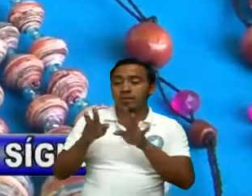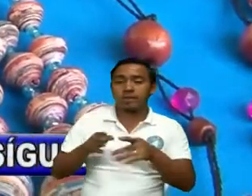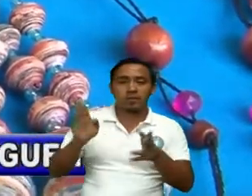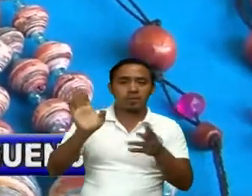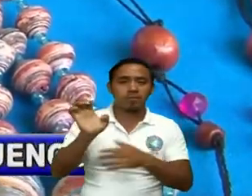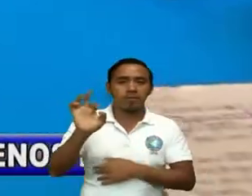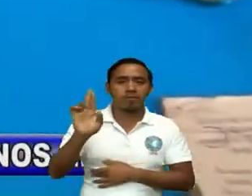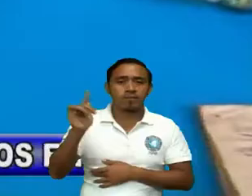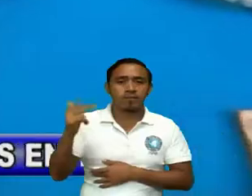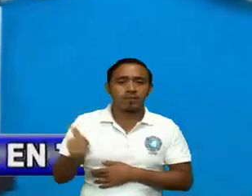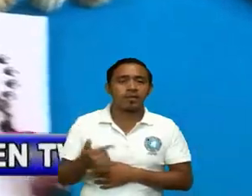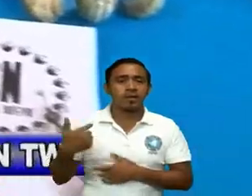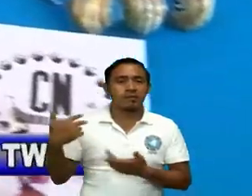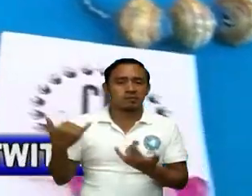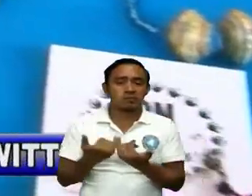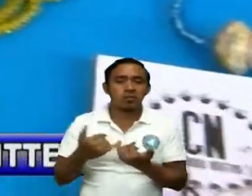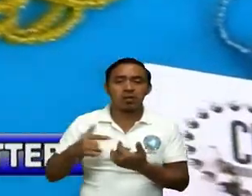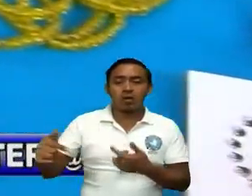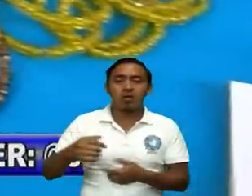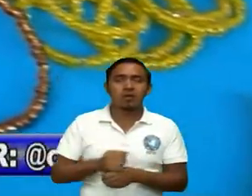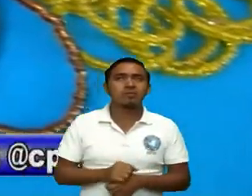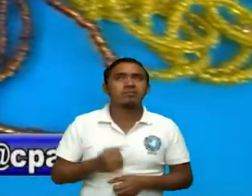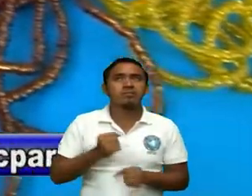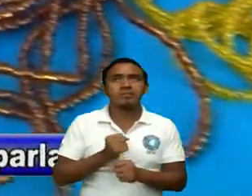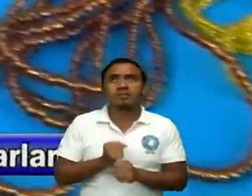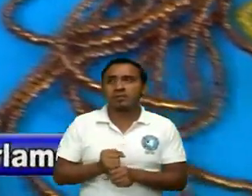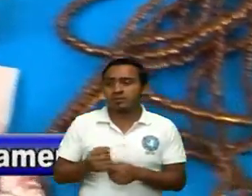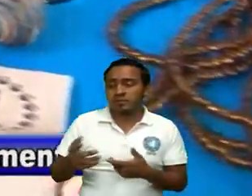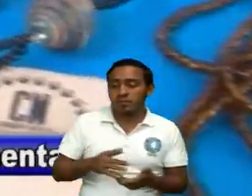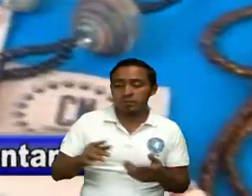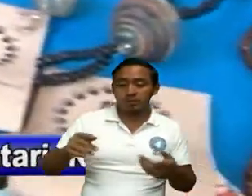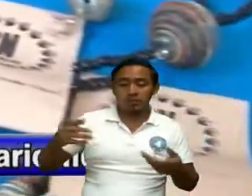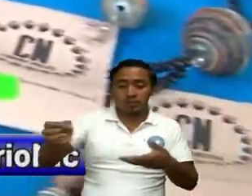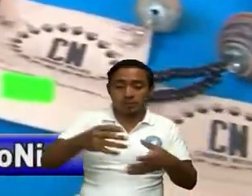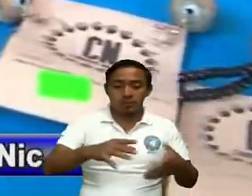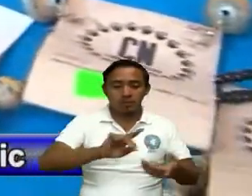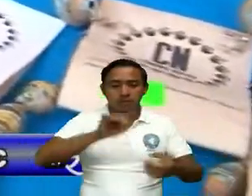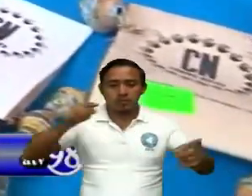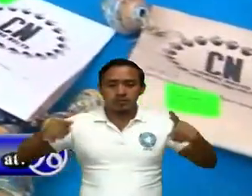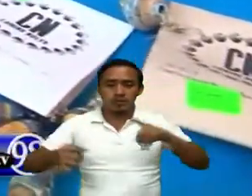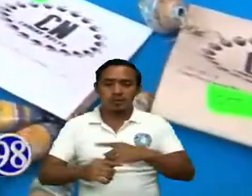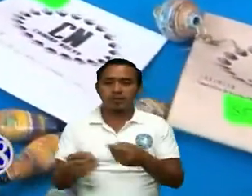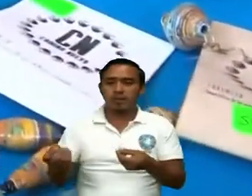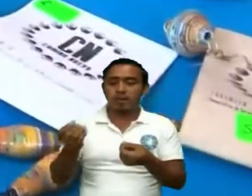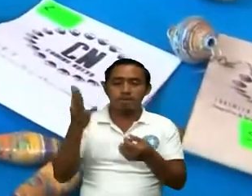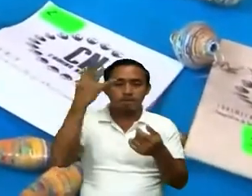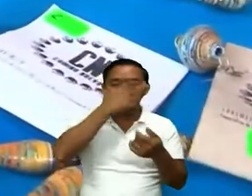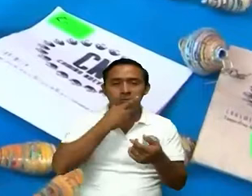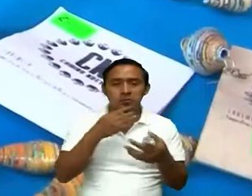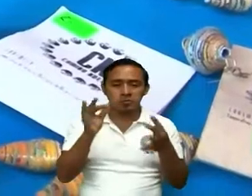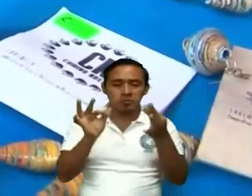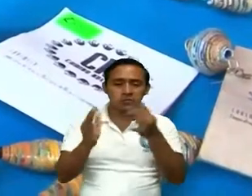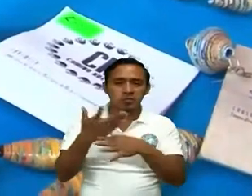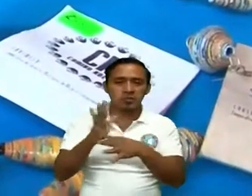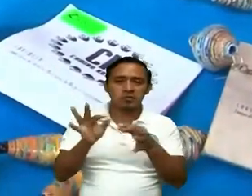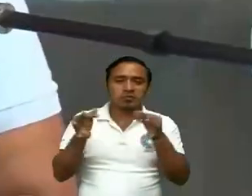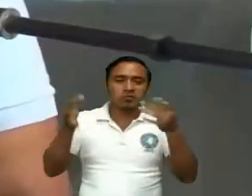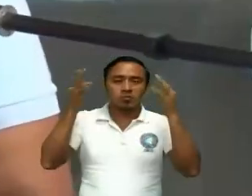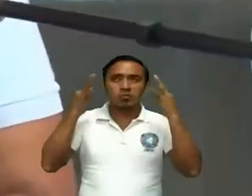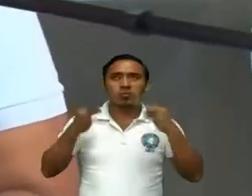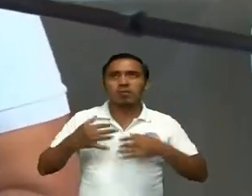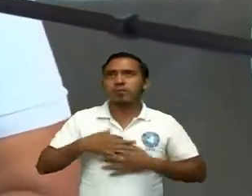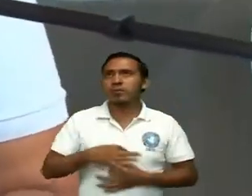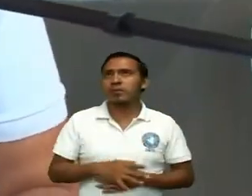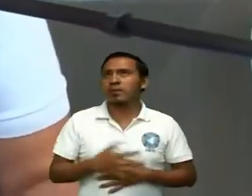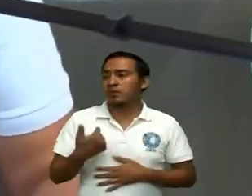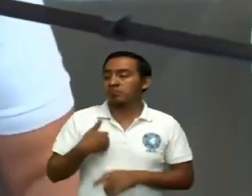Berta, quien ahora se dedica a procesar los desechos en productos de consumo estético. Nos